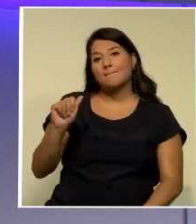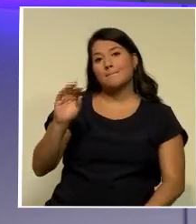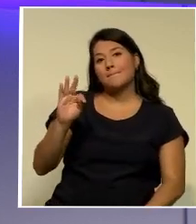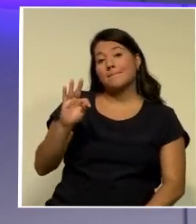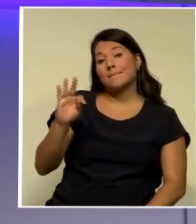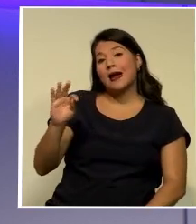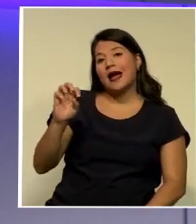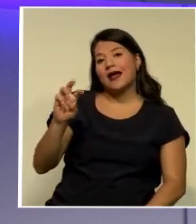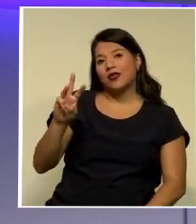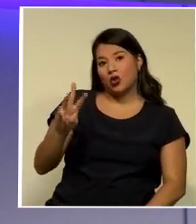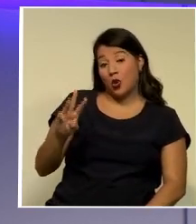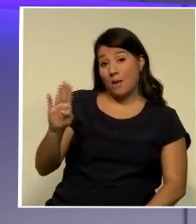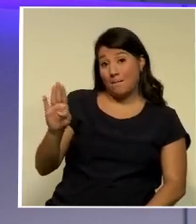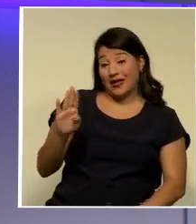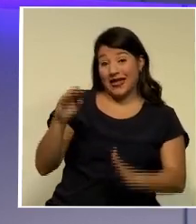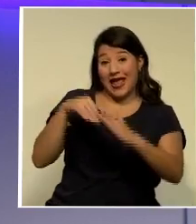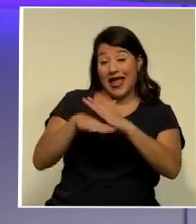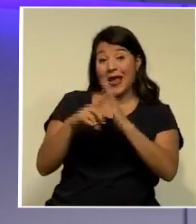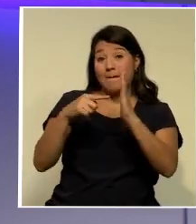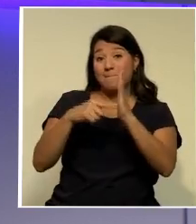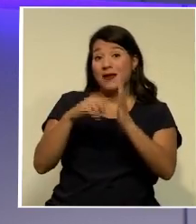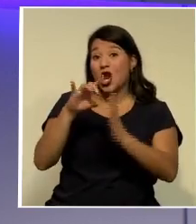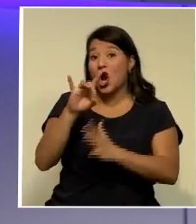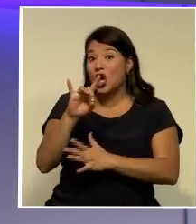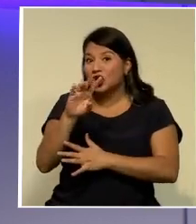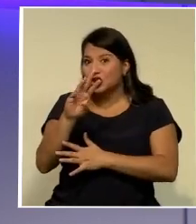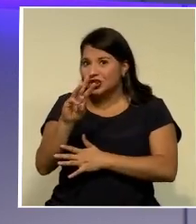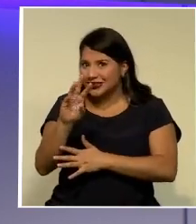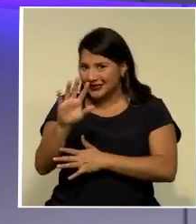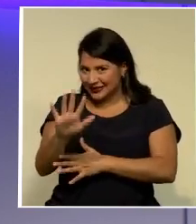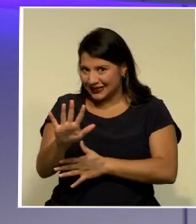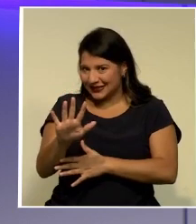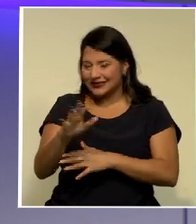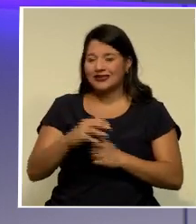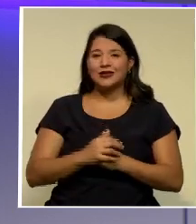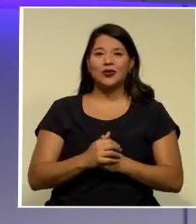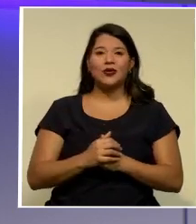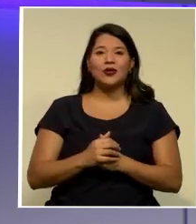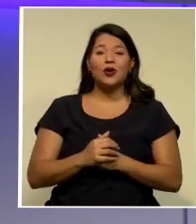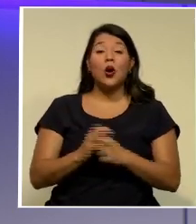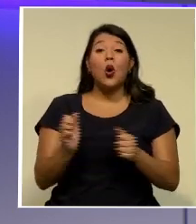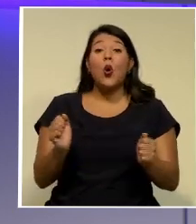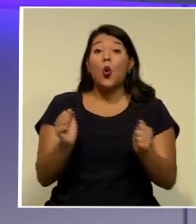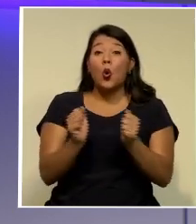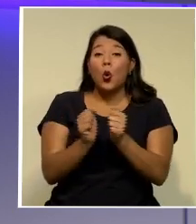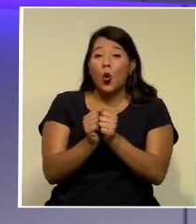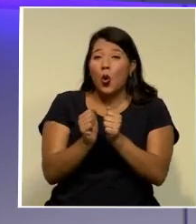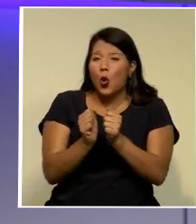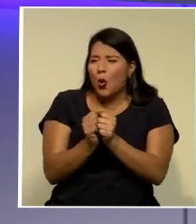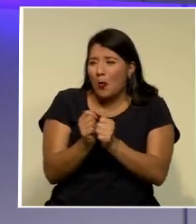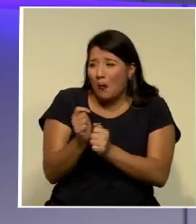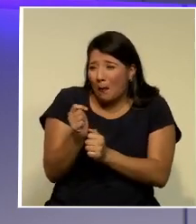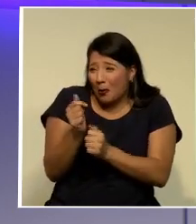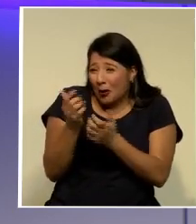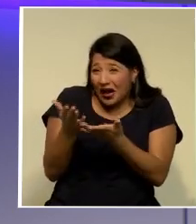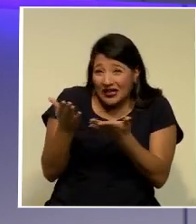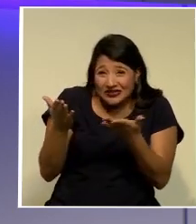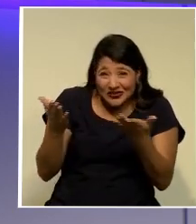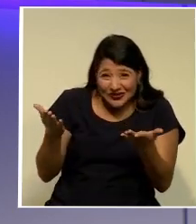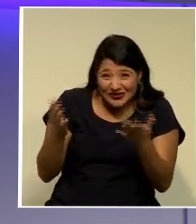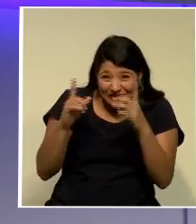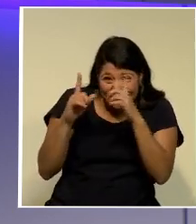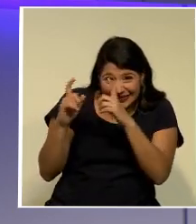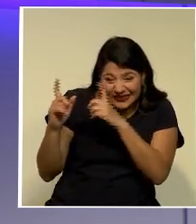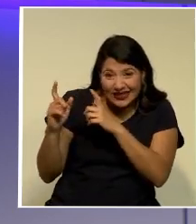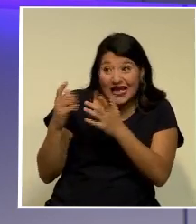en 1865, escuche bien, 1865, con un precarísimo equipo, llegó a